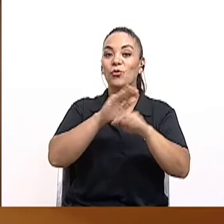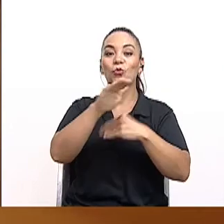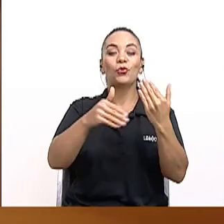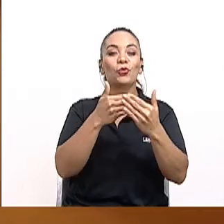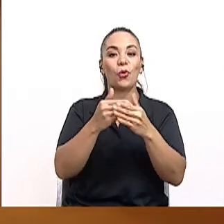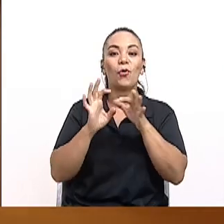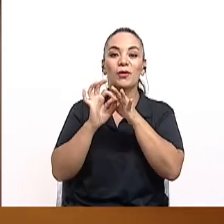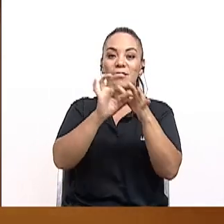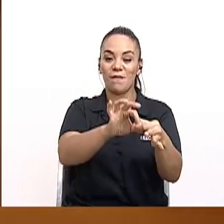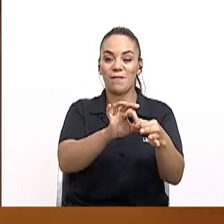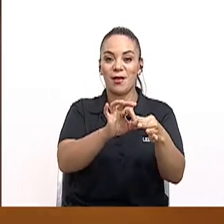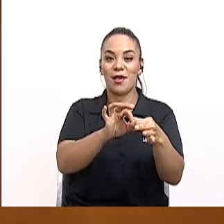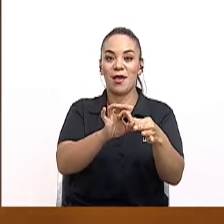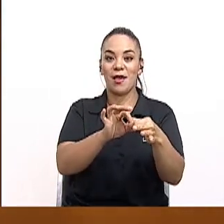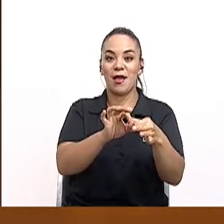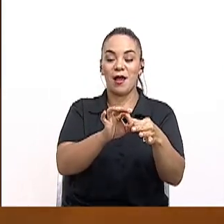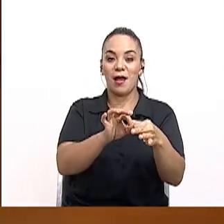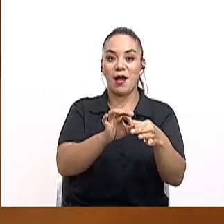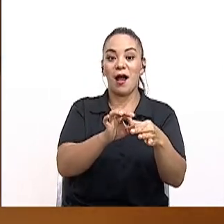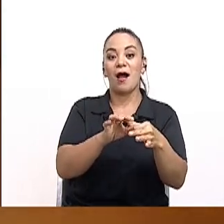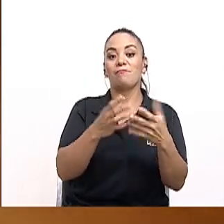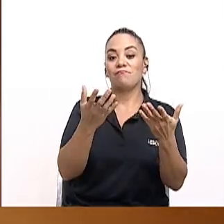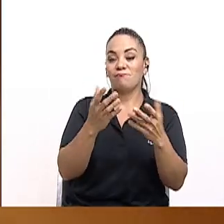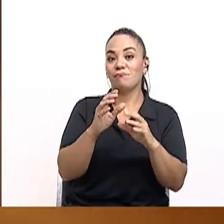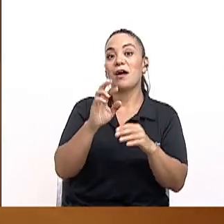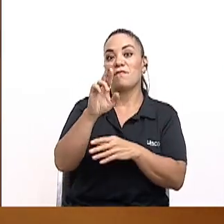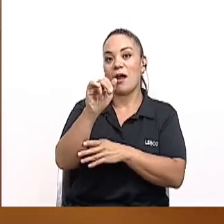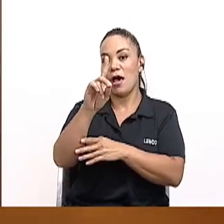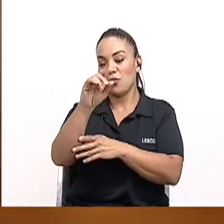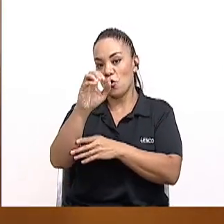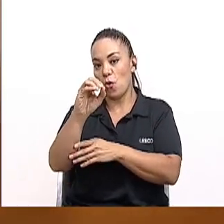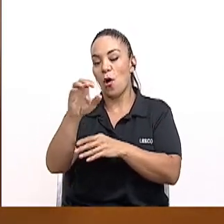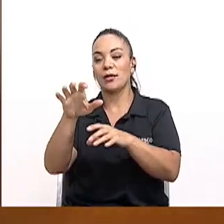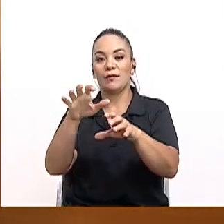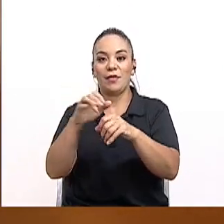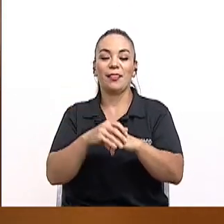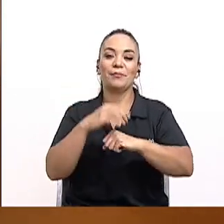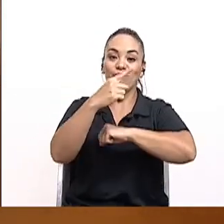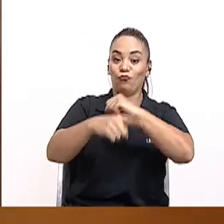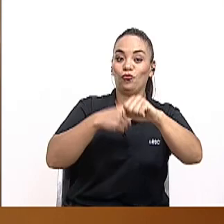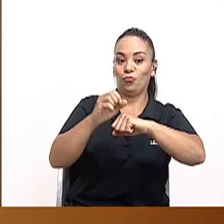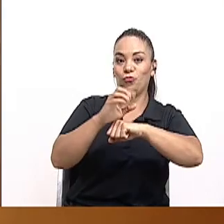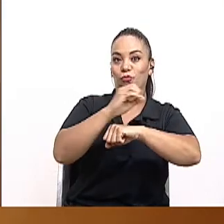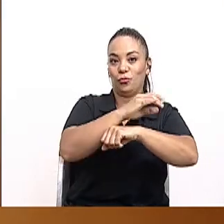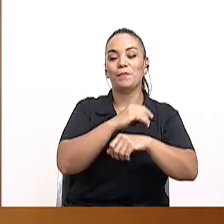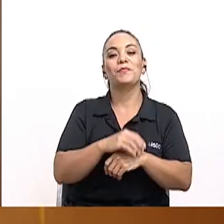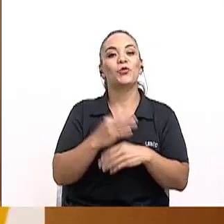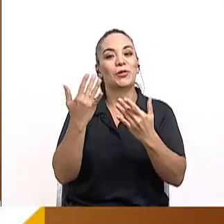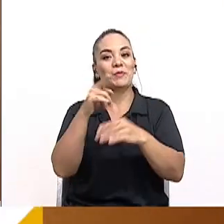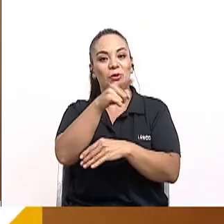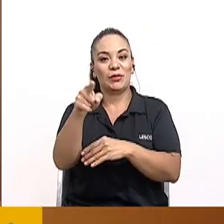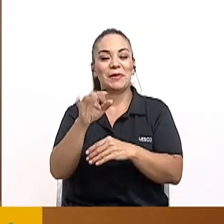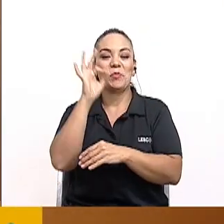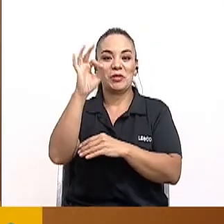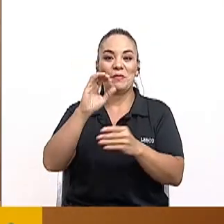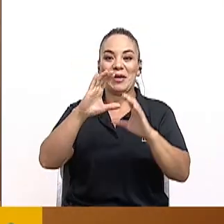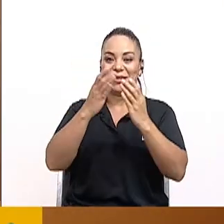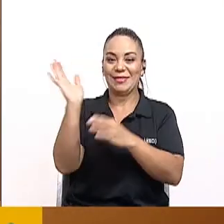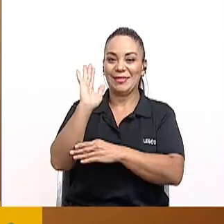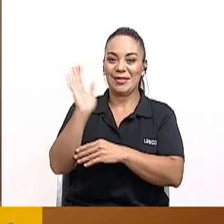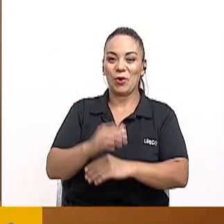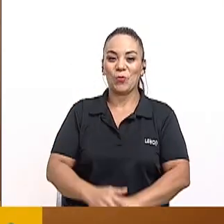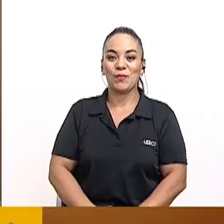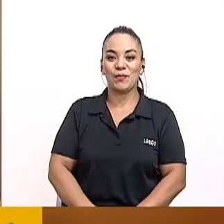se refiere a la radiactividad, un tema fascinante y bastante moderno. Así que los espero en la próxima clase. Hasta luego.